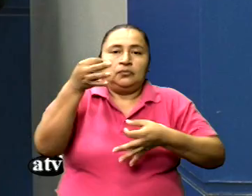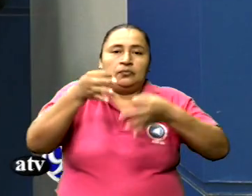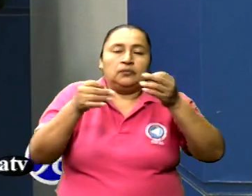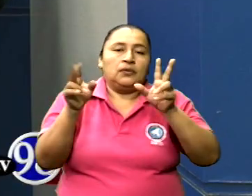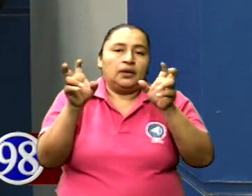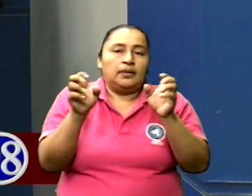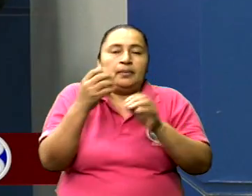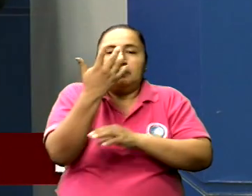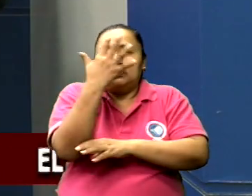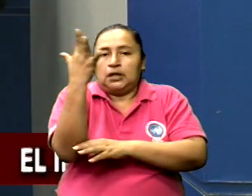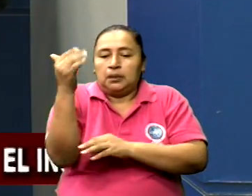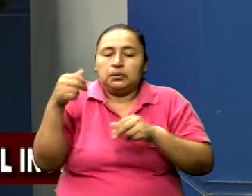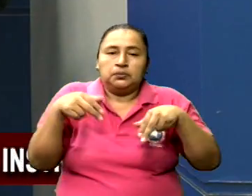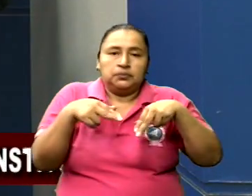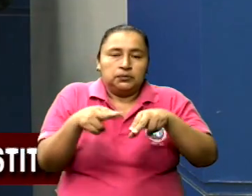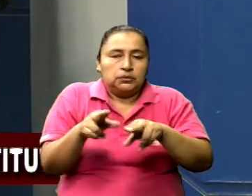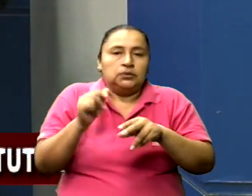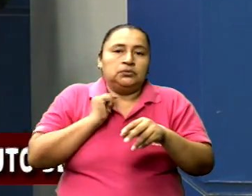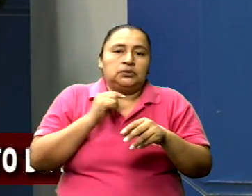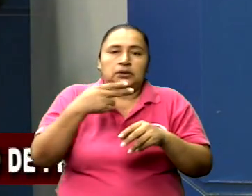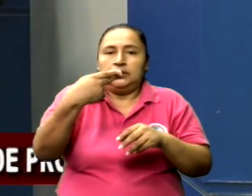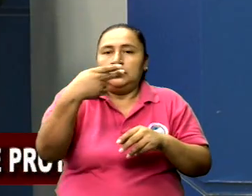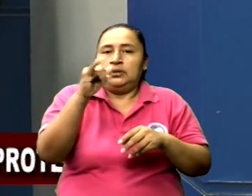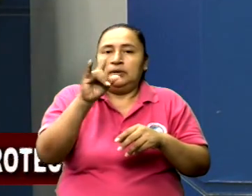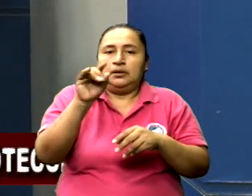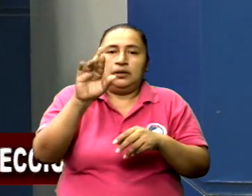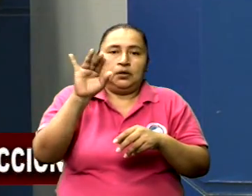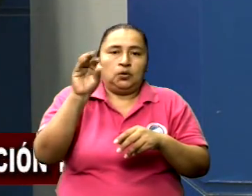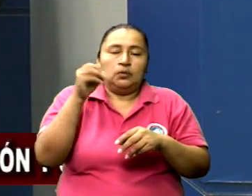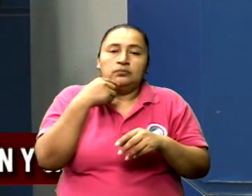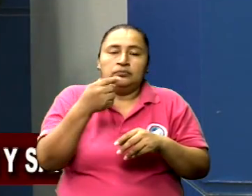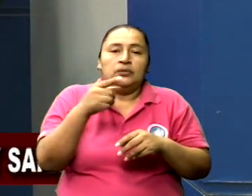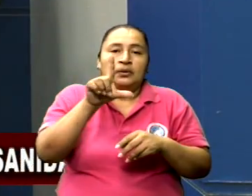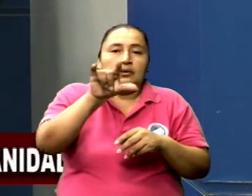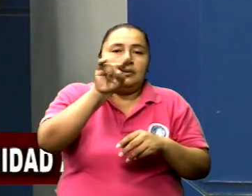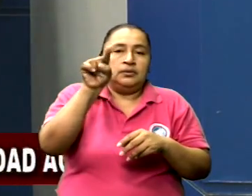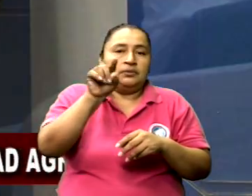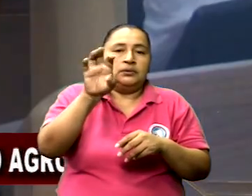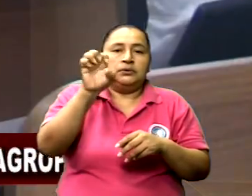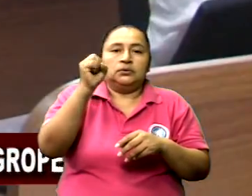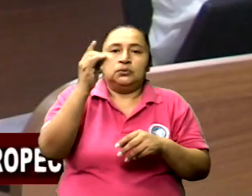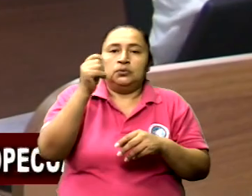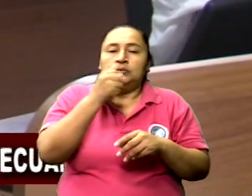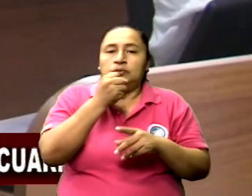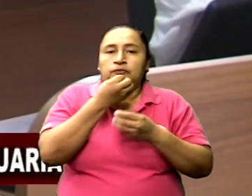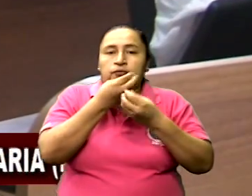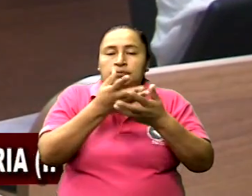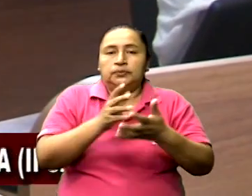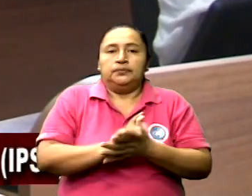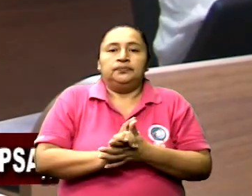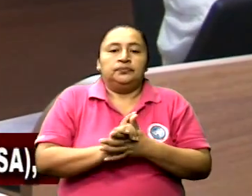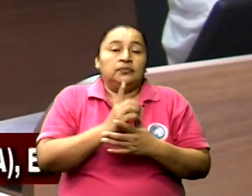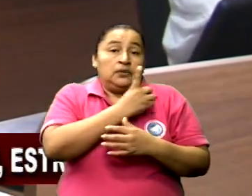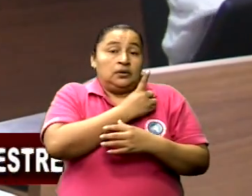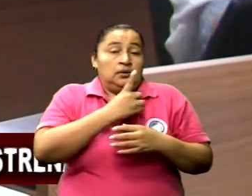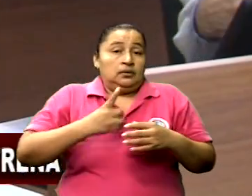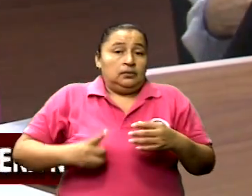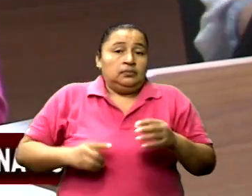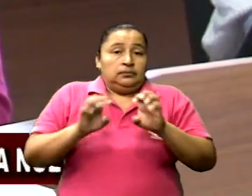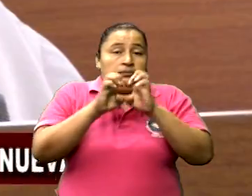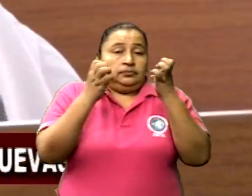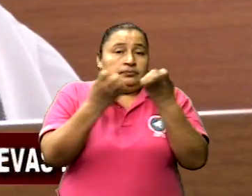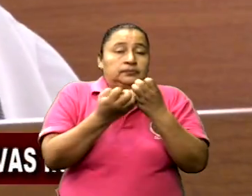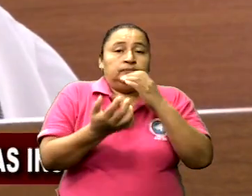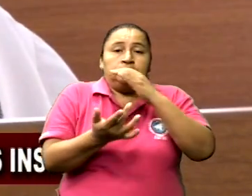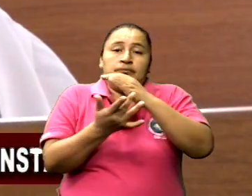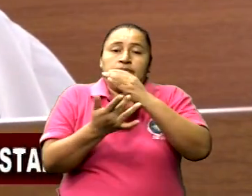medio ambiente y el de recursos hídricos. Liz Escoto con el reporte. Los diputados y equipo técnico